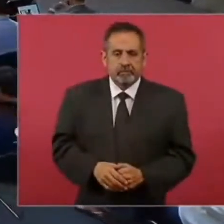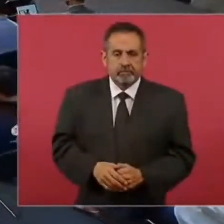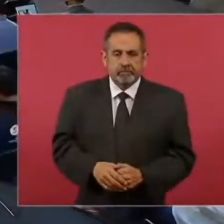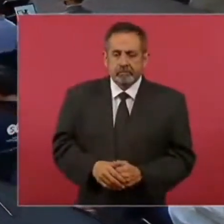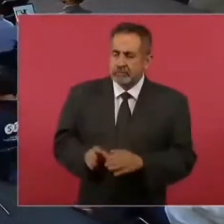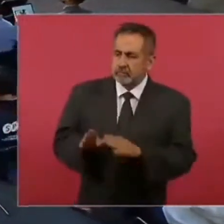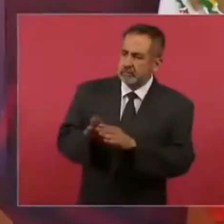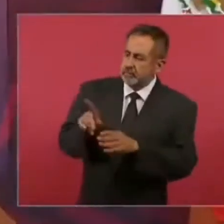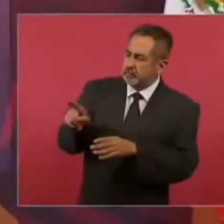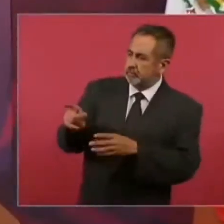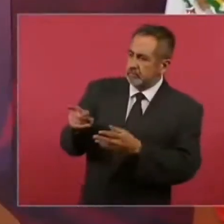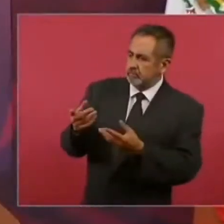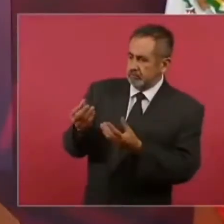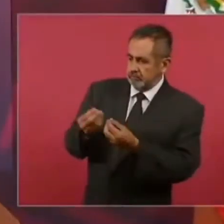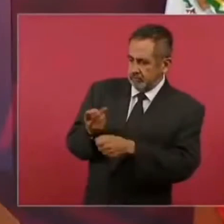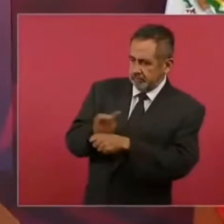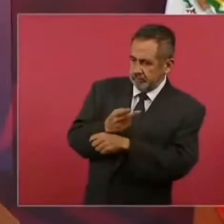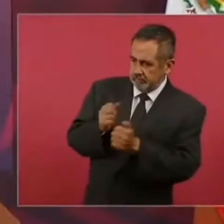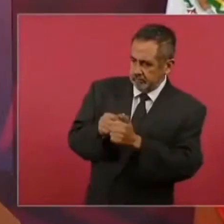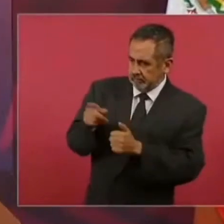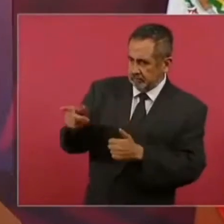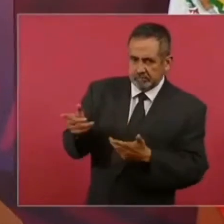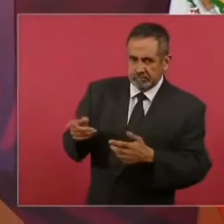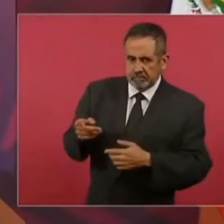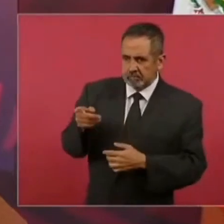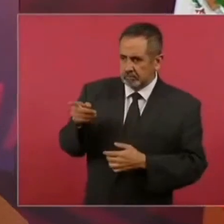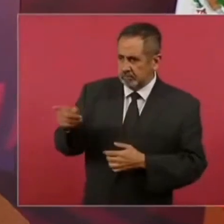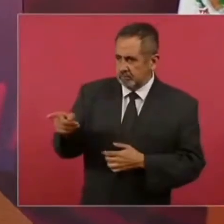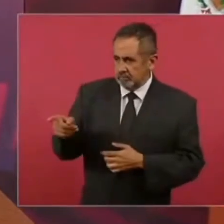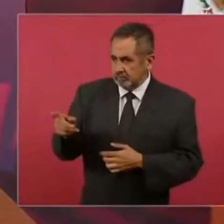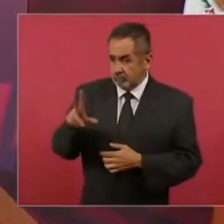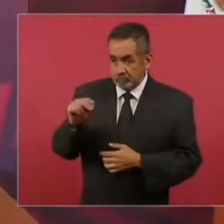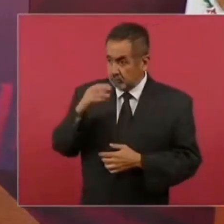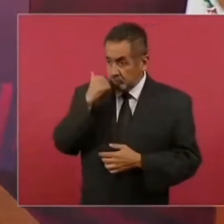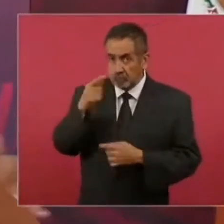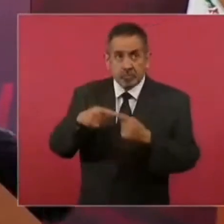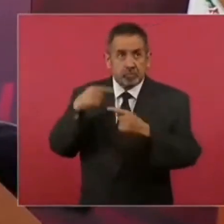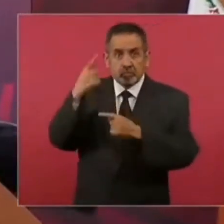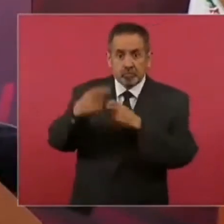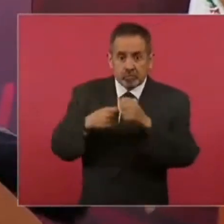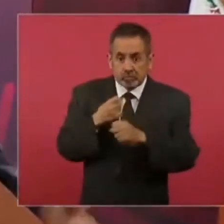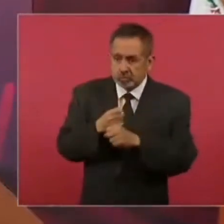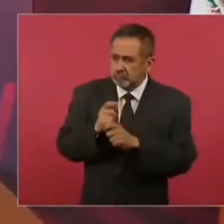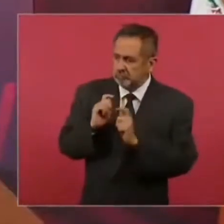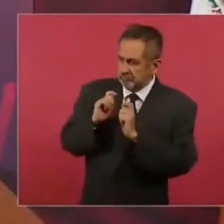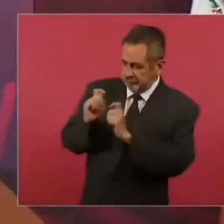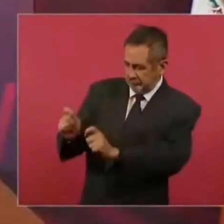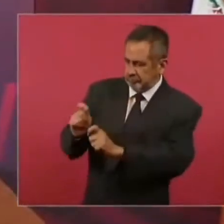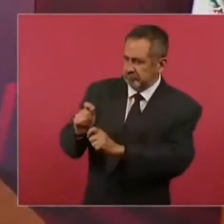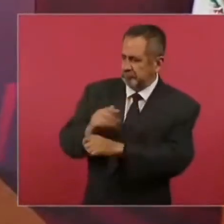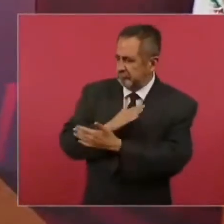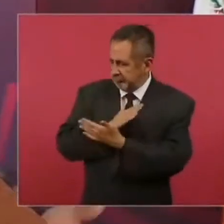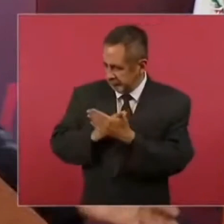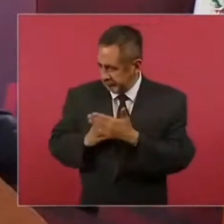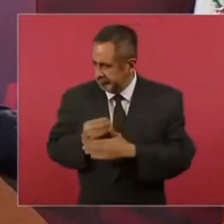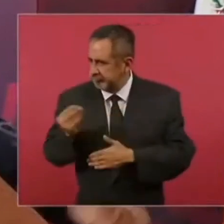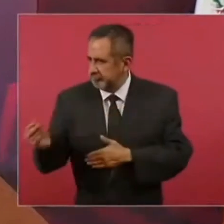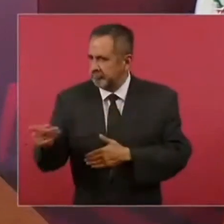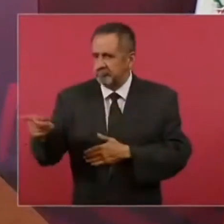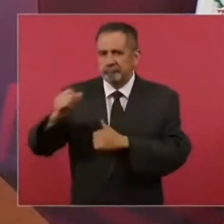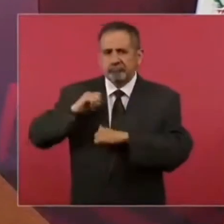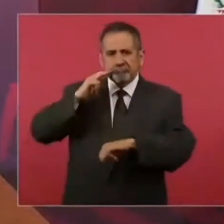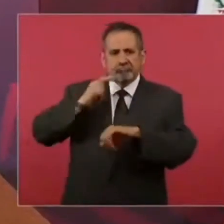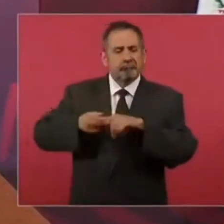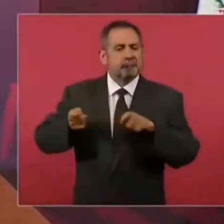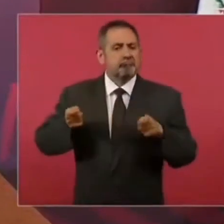¿cómo vas a estar tú en contra si a ti te va a tocar manejar la